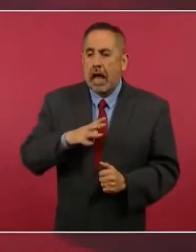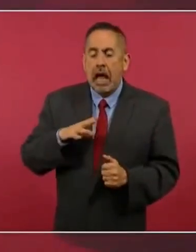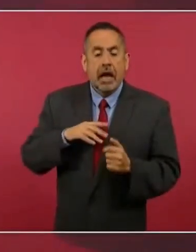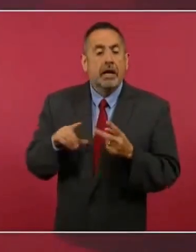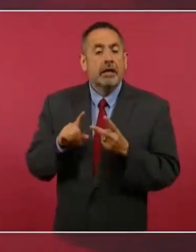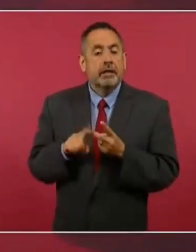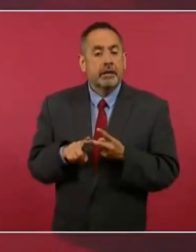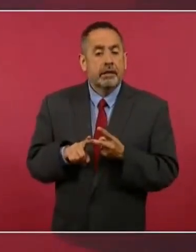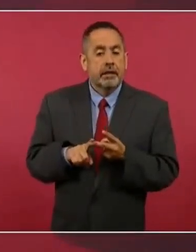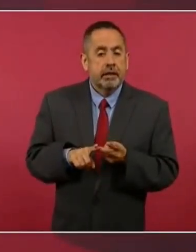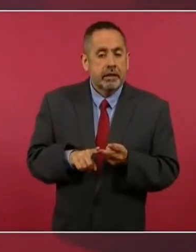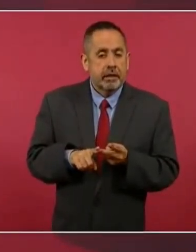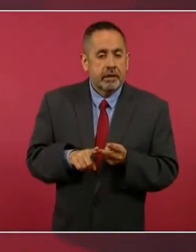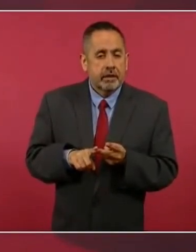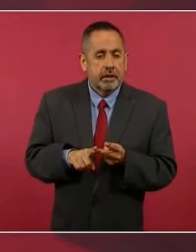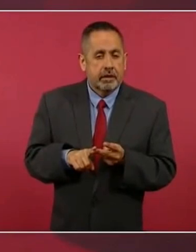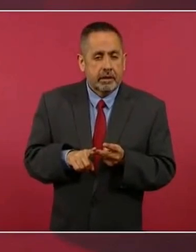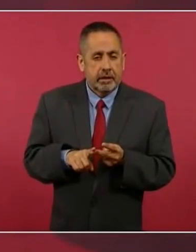Existe